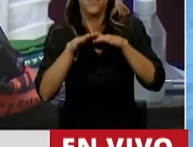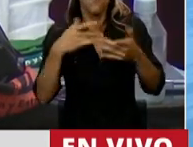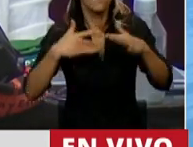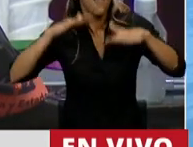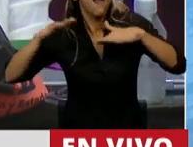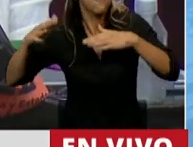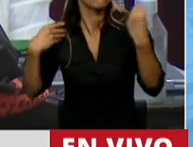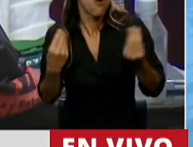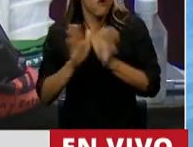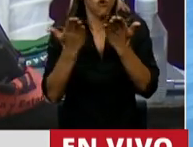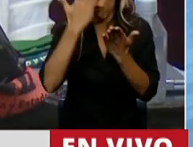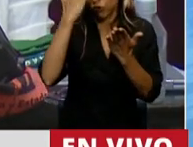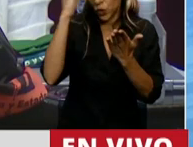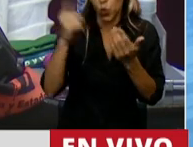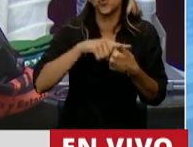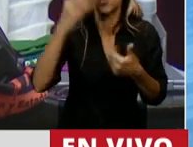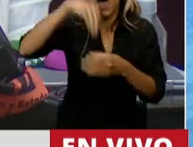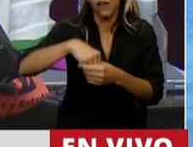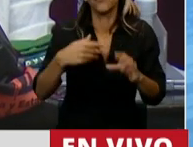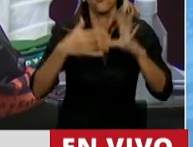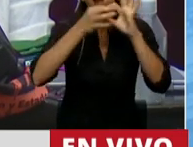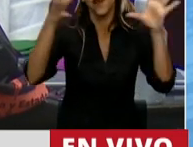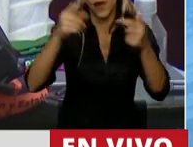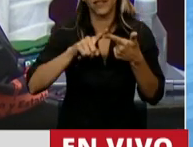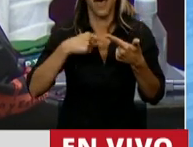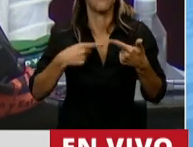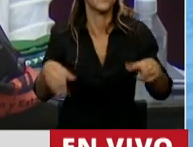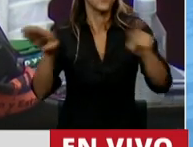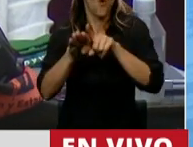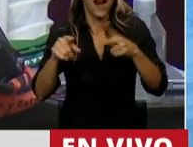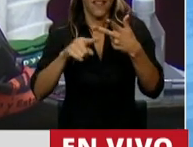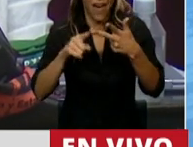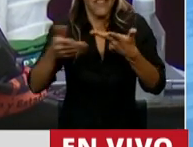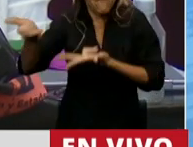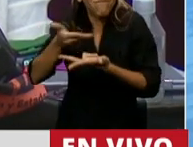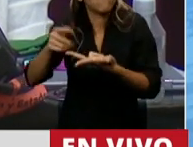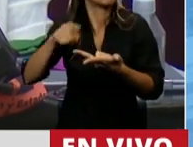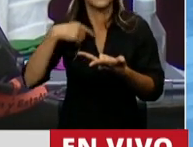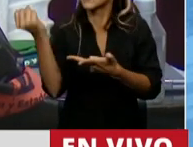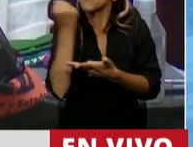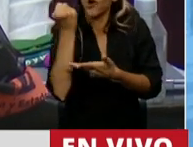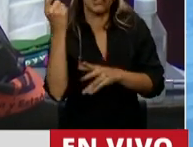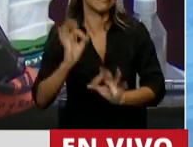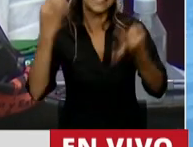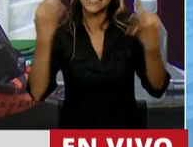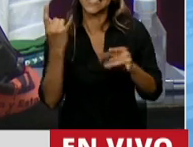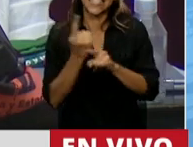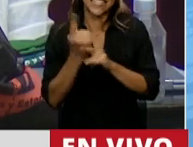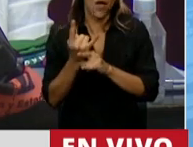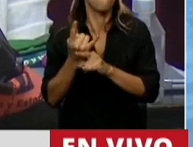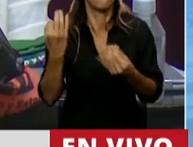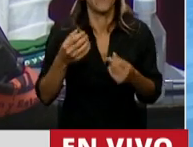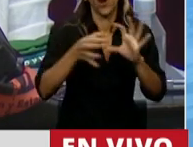básicos del constitucionalismo: la libertad, la igualdad y la fraternidad. Y la evolución de esos conceptos traídos a hoy nos dice que